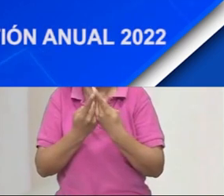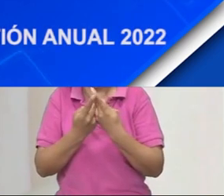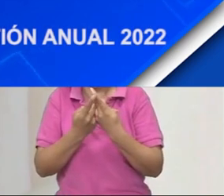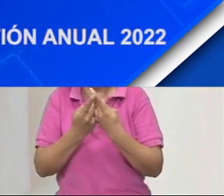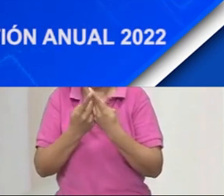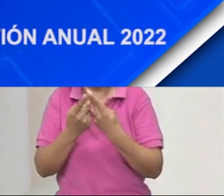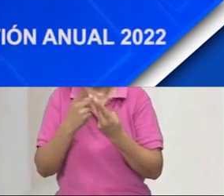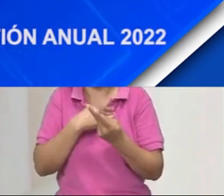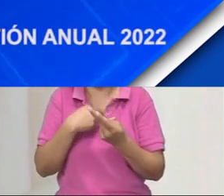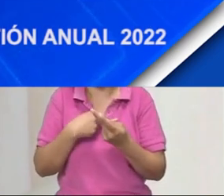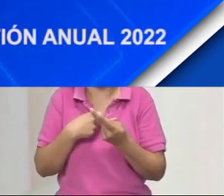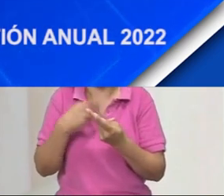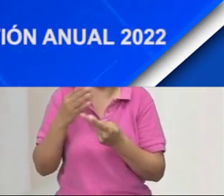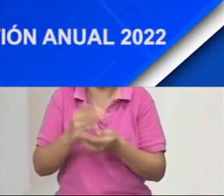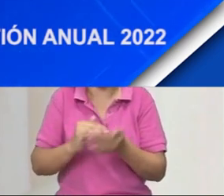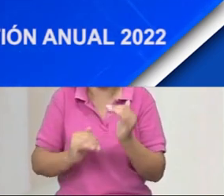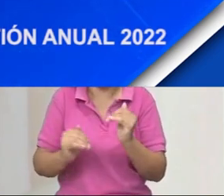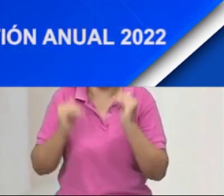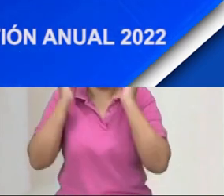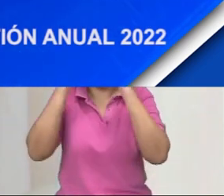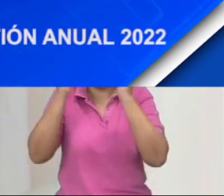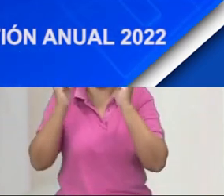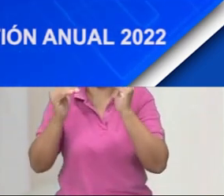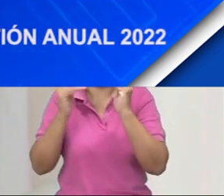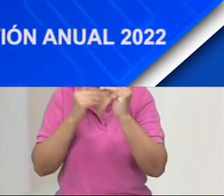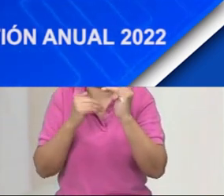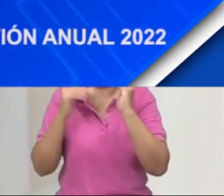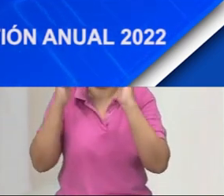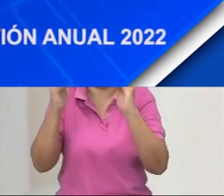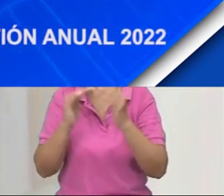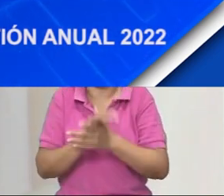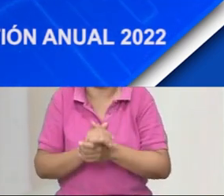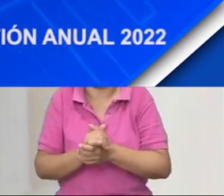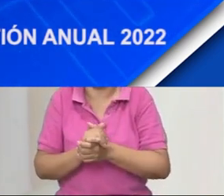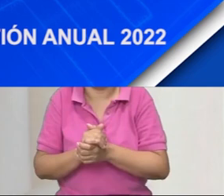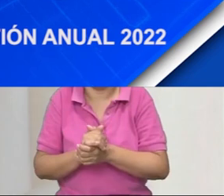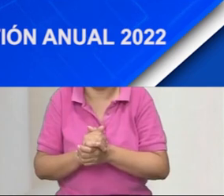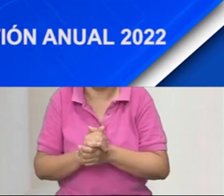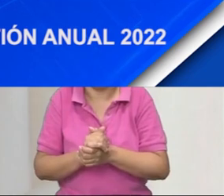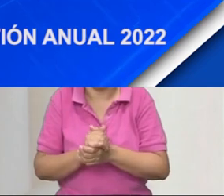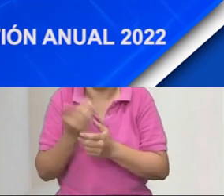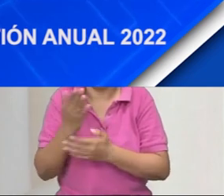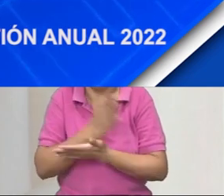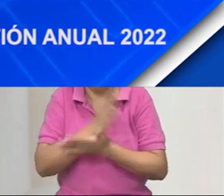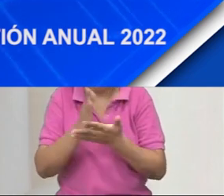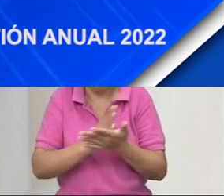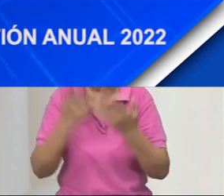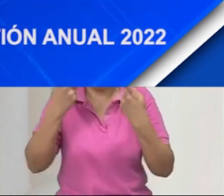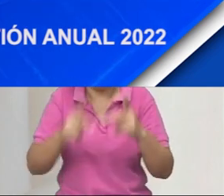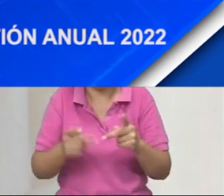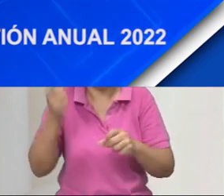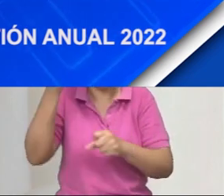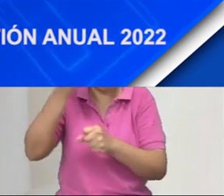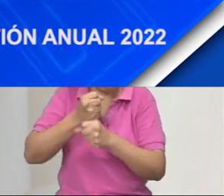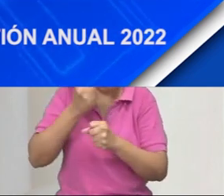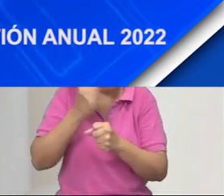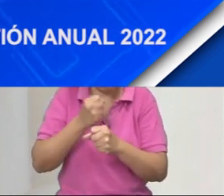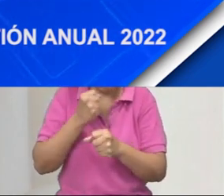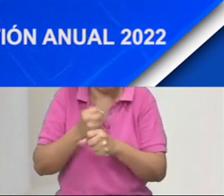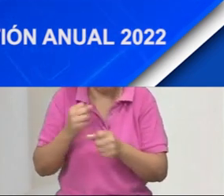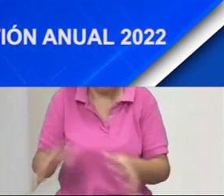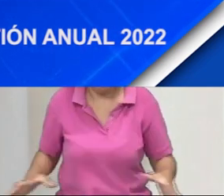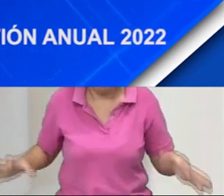mayor financiamiento para el crecimiento económico sostenido. La Superintendencia trabaja en